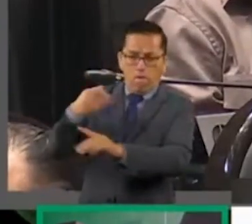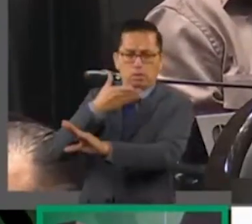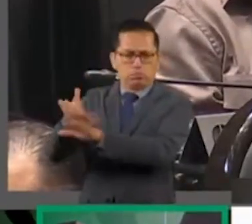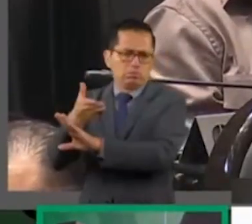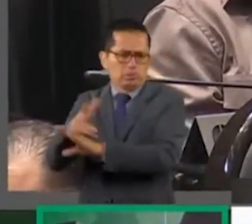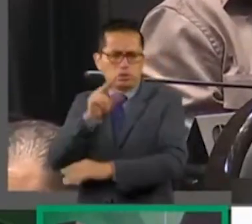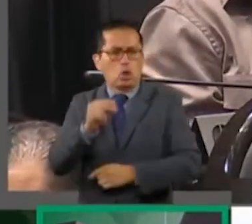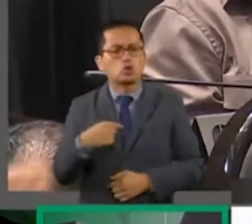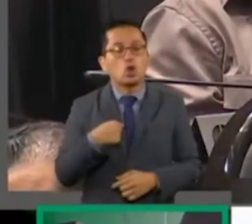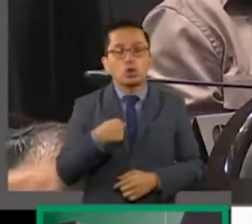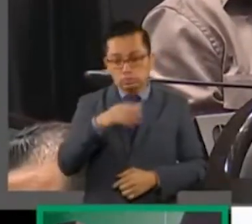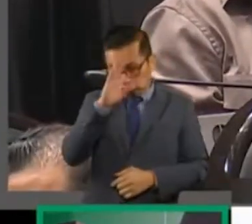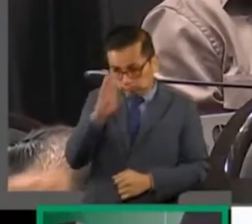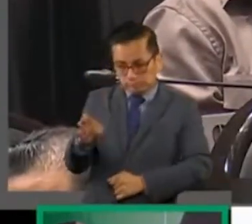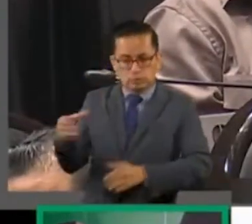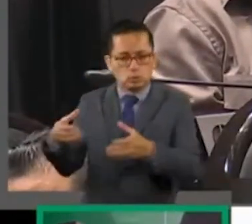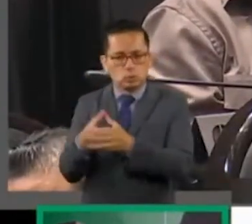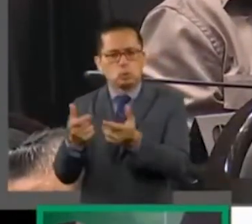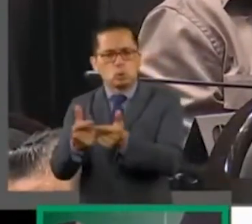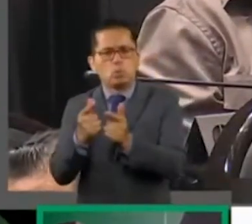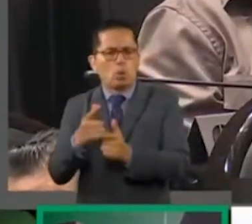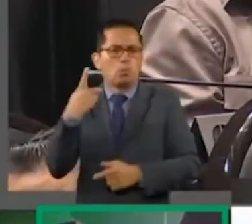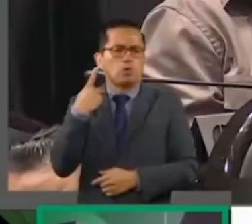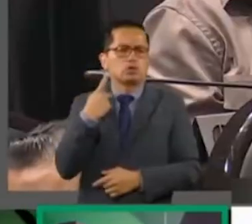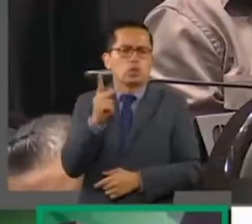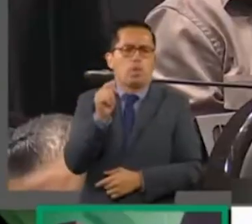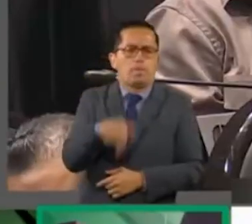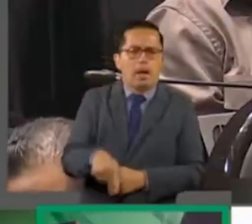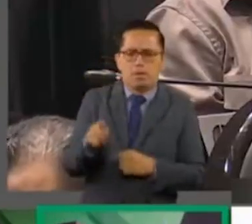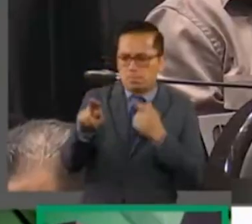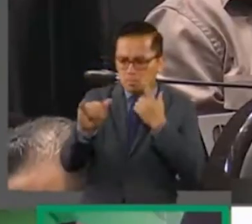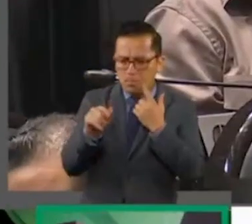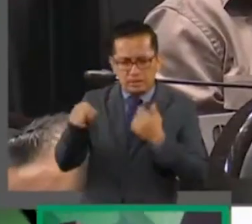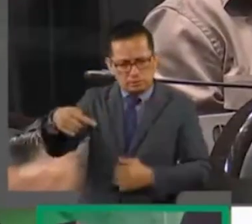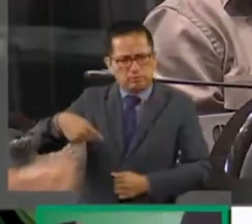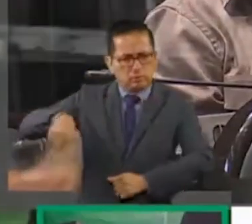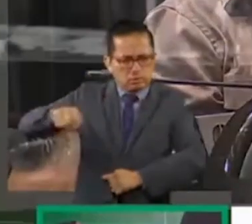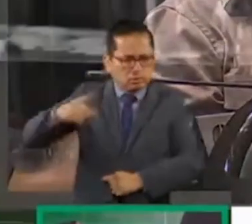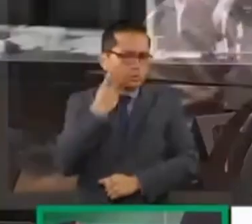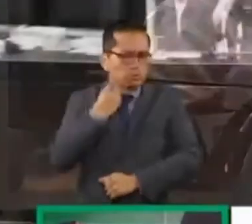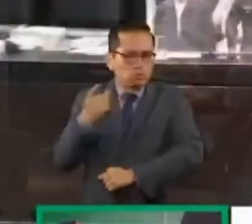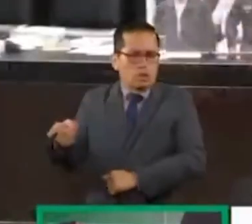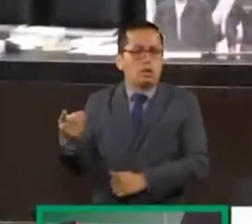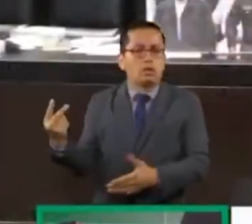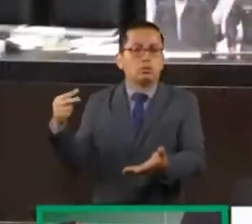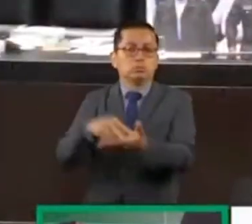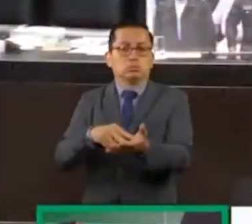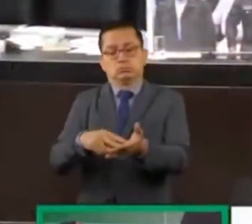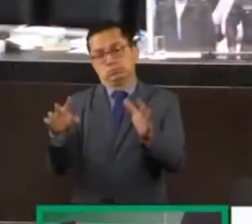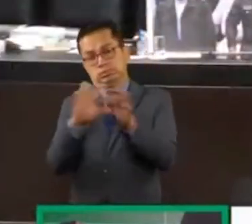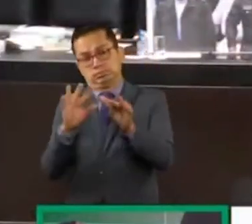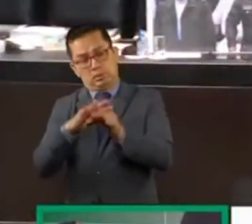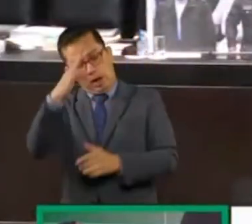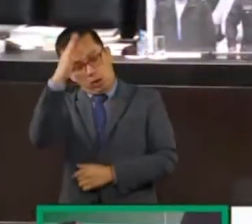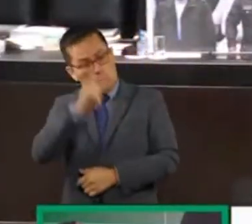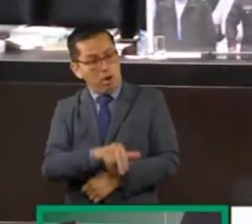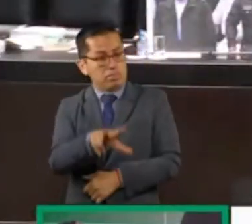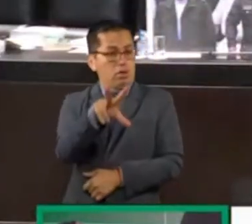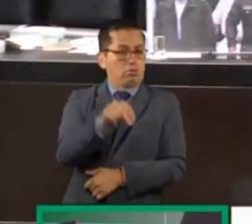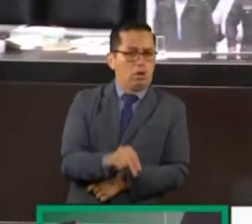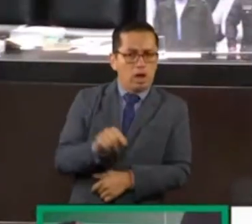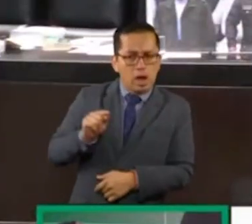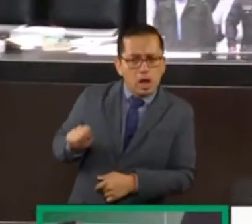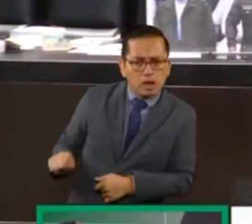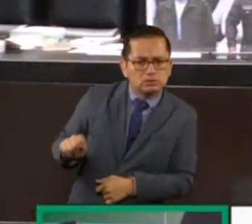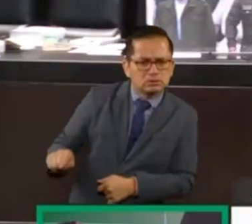Acción Nacional, el Partido Revolucionario Institucional y de todos aquellos que acá se han posicionado en contra de la Guardia y de que estén